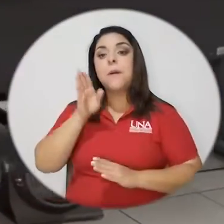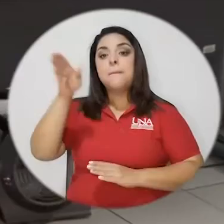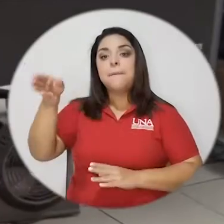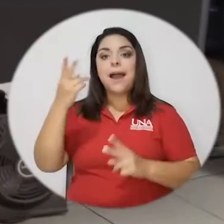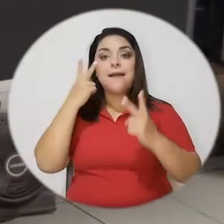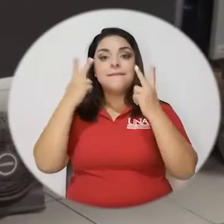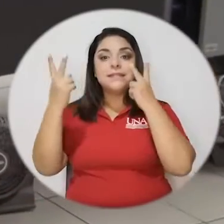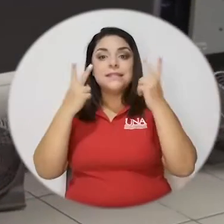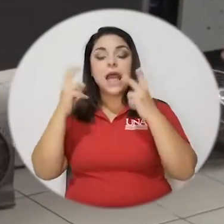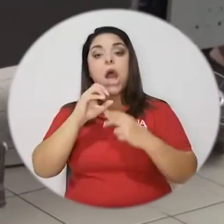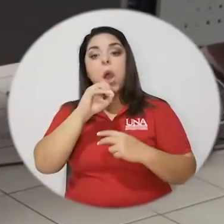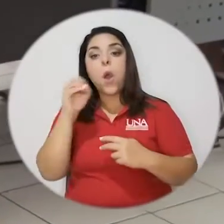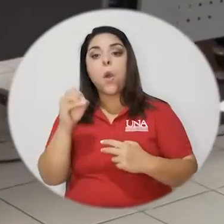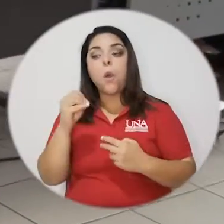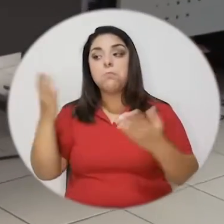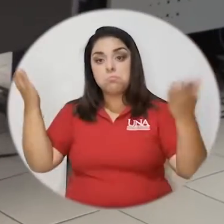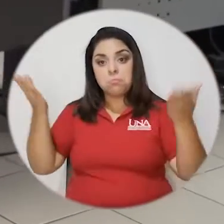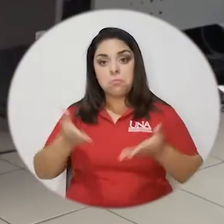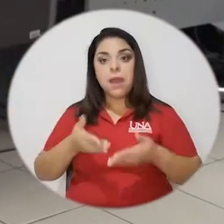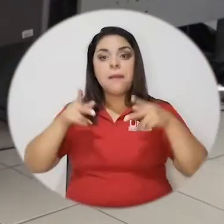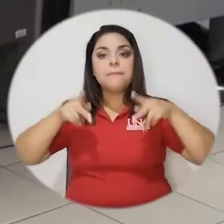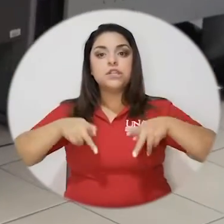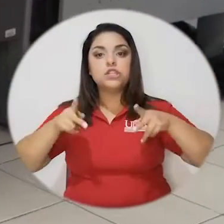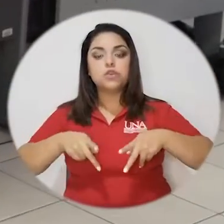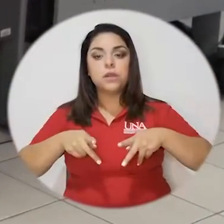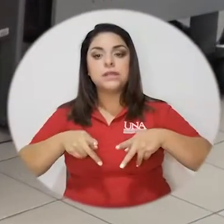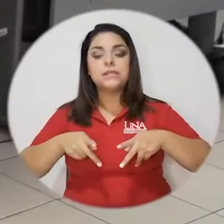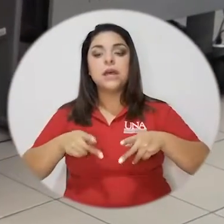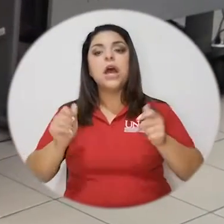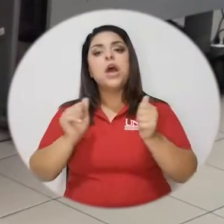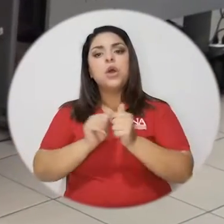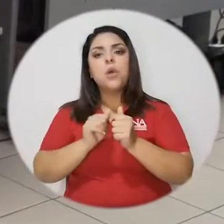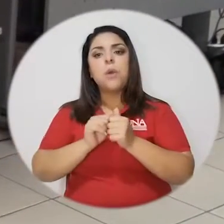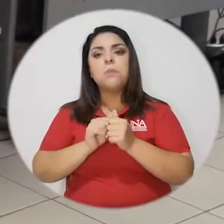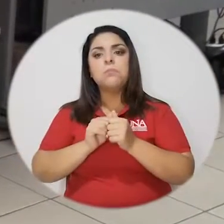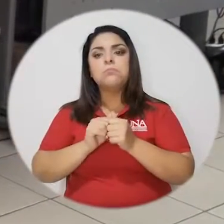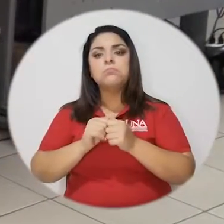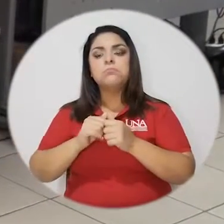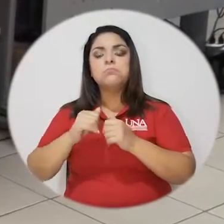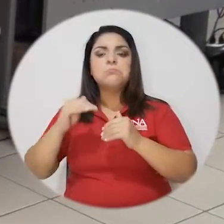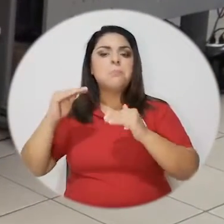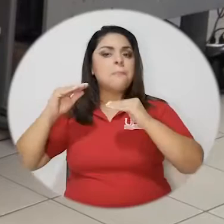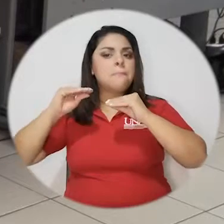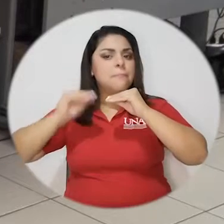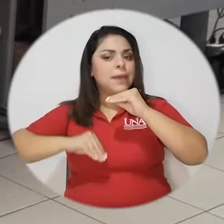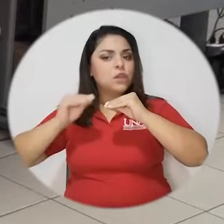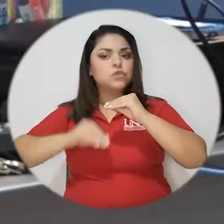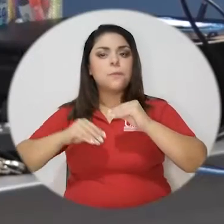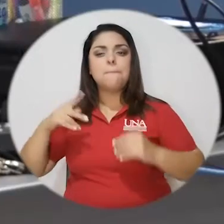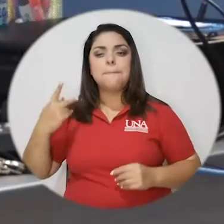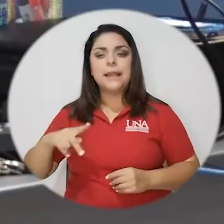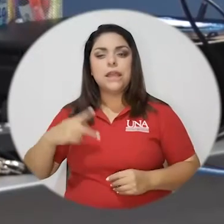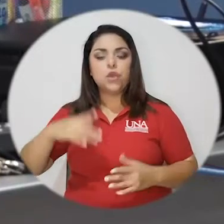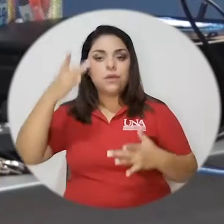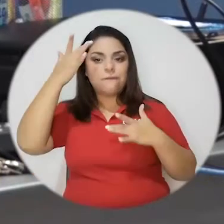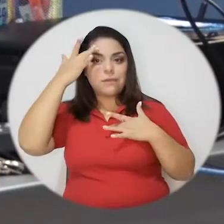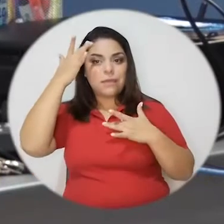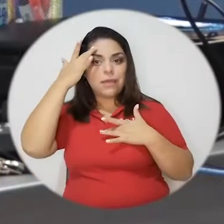vayan a visitar o reciban a personas de los estratos de menor riesgo de tener